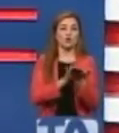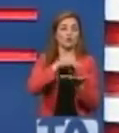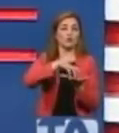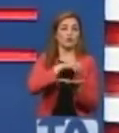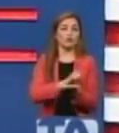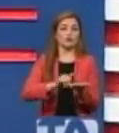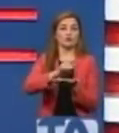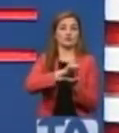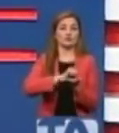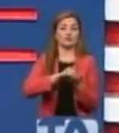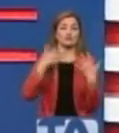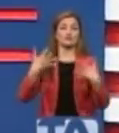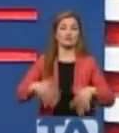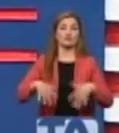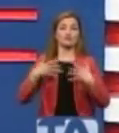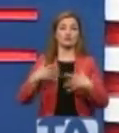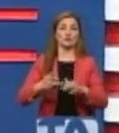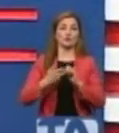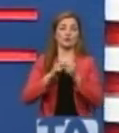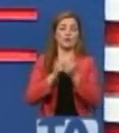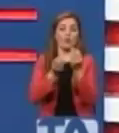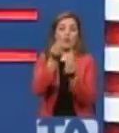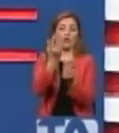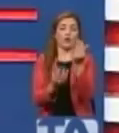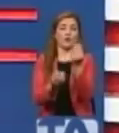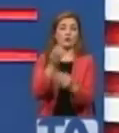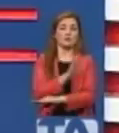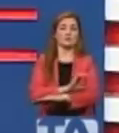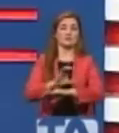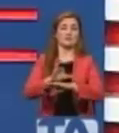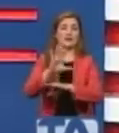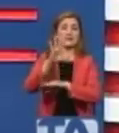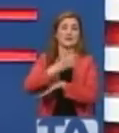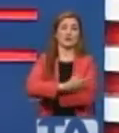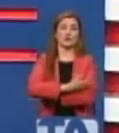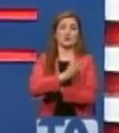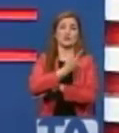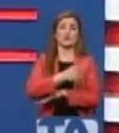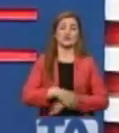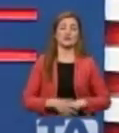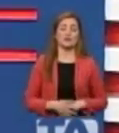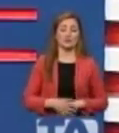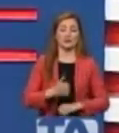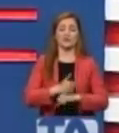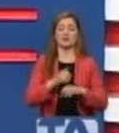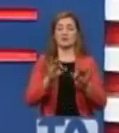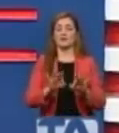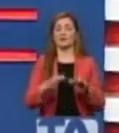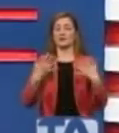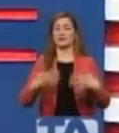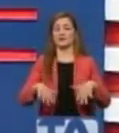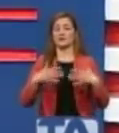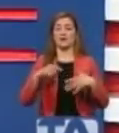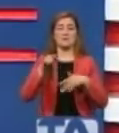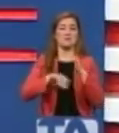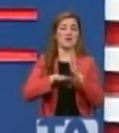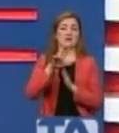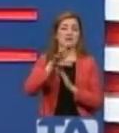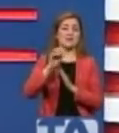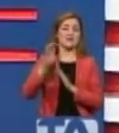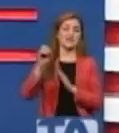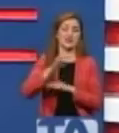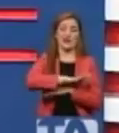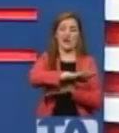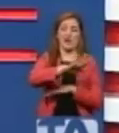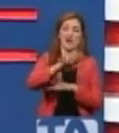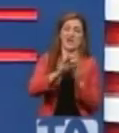de La Suay son afectados por un gigantesco incendio forestal que lleva activo 5 días. Las autoridades confirmaron hasta este domingo que más de 300